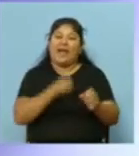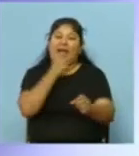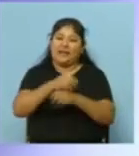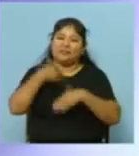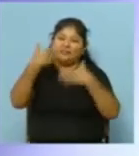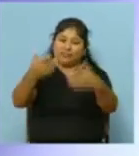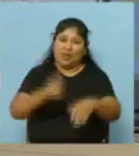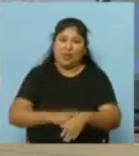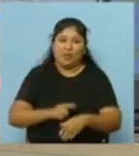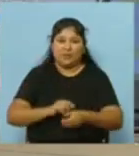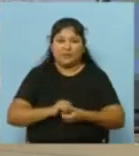momento